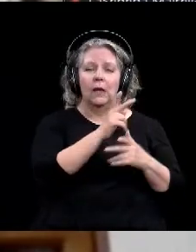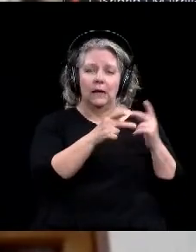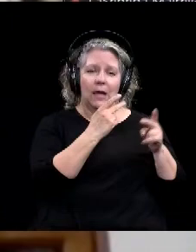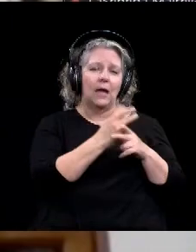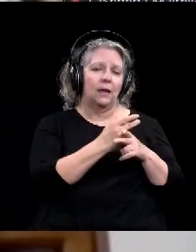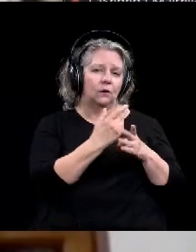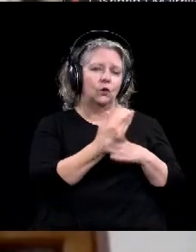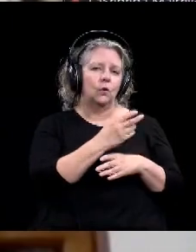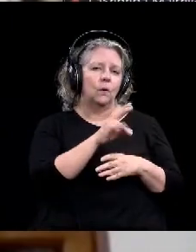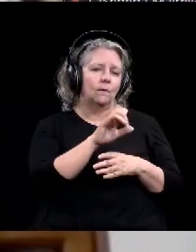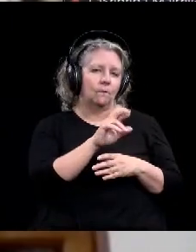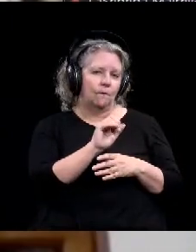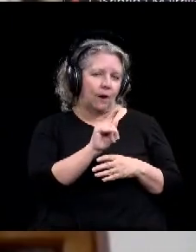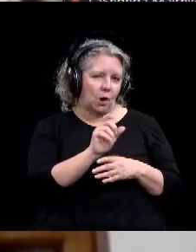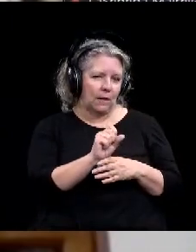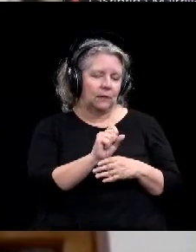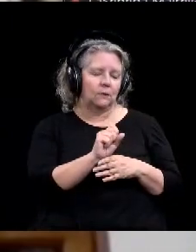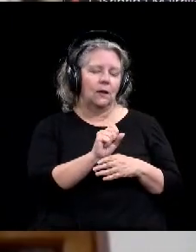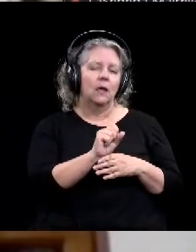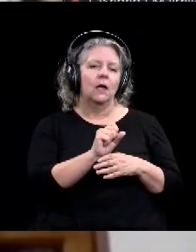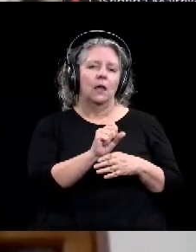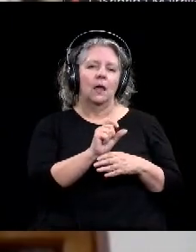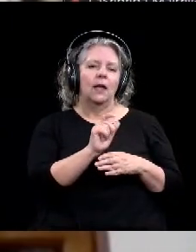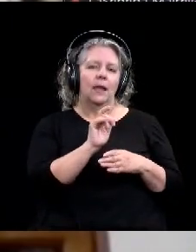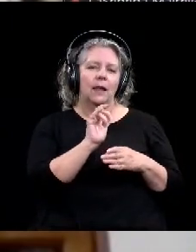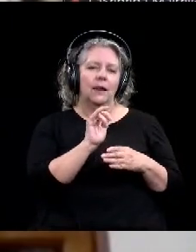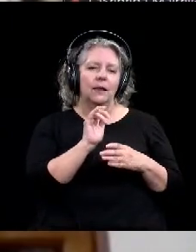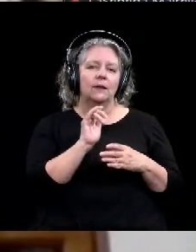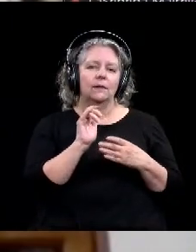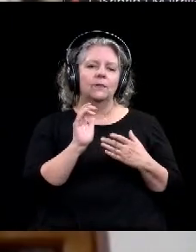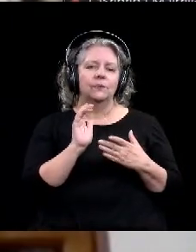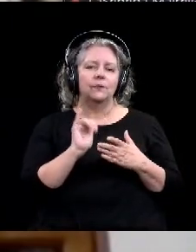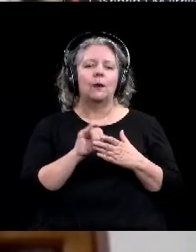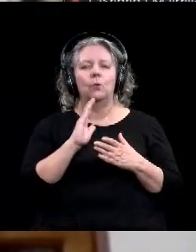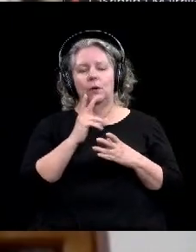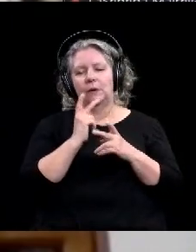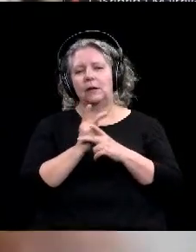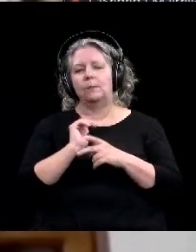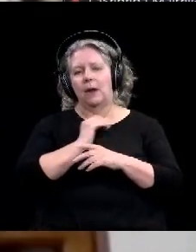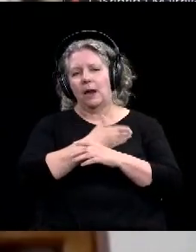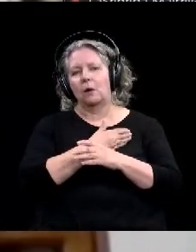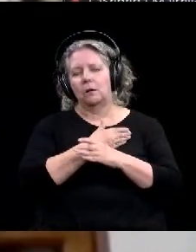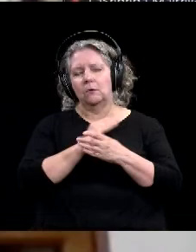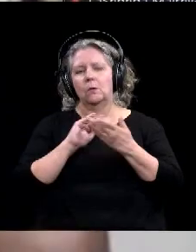comunidad en la buena trayectoria de estar a salvo